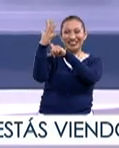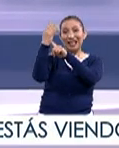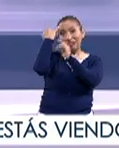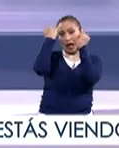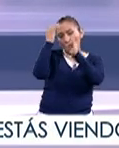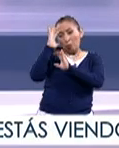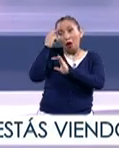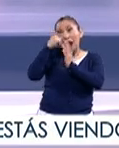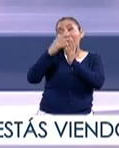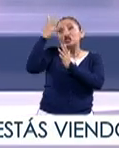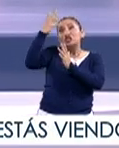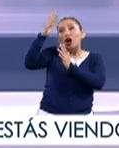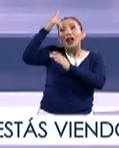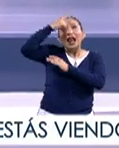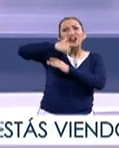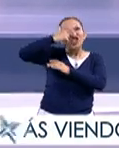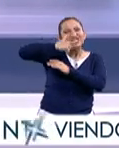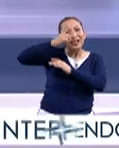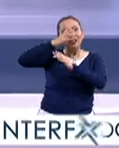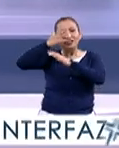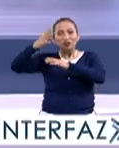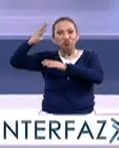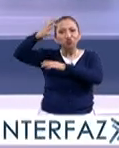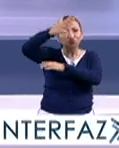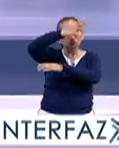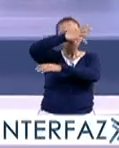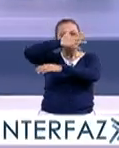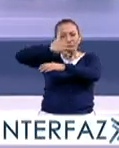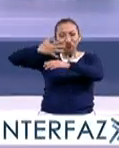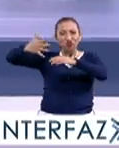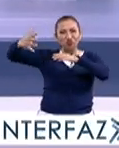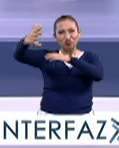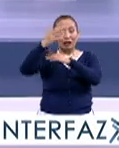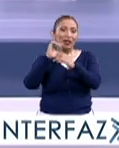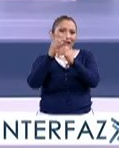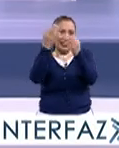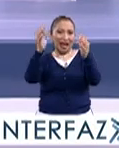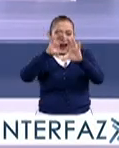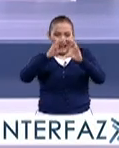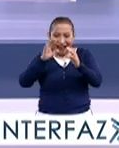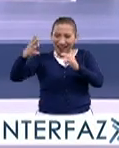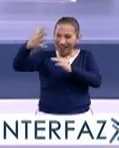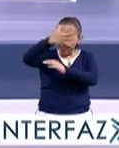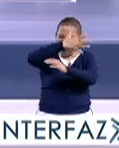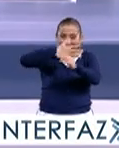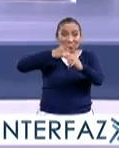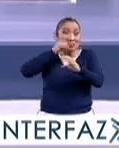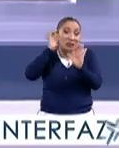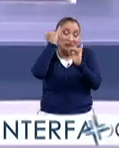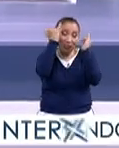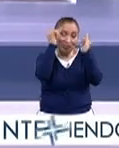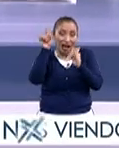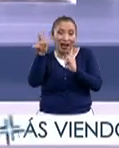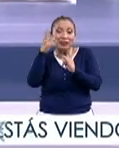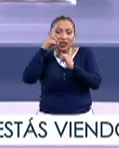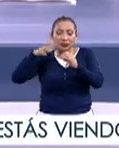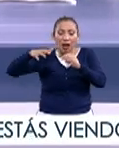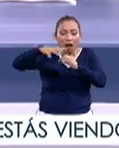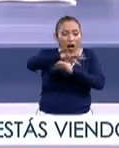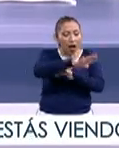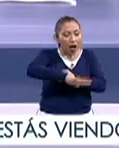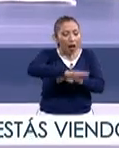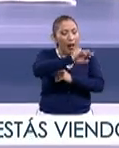ellos tenían la noción de un sol nocturno que giraba alrededor de la Tierra, y en ese sol nocturno iluminaba el Mictlán y